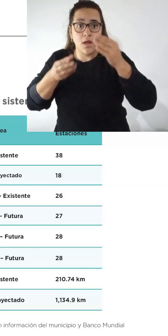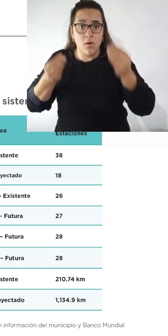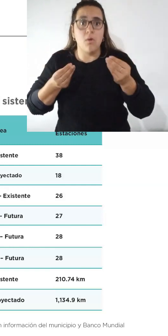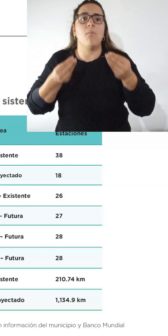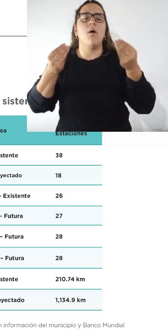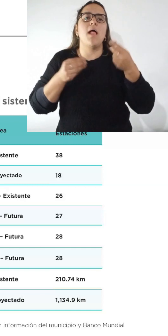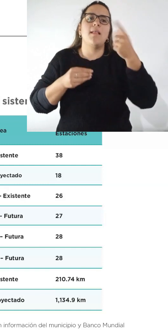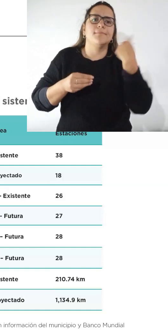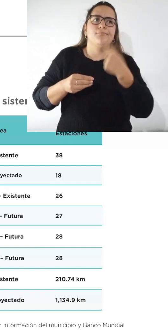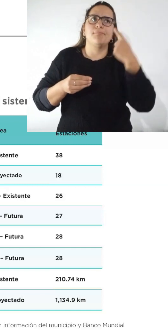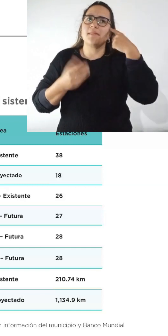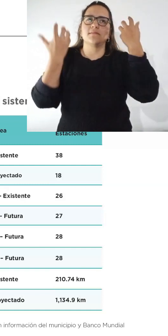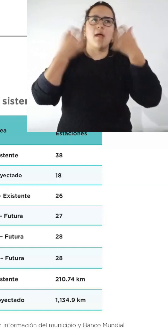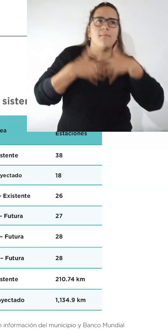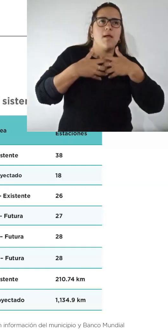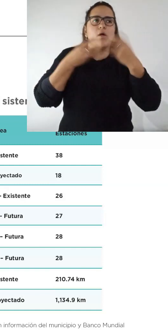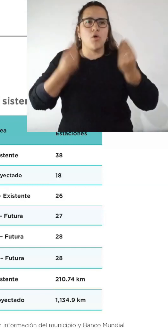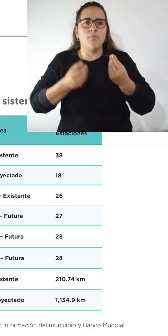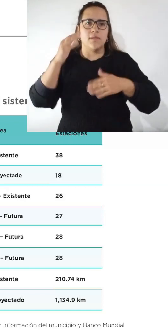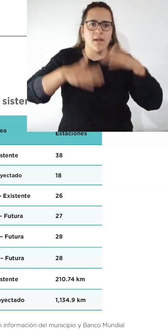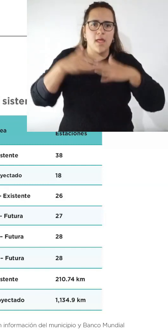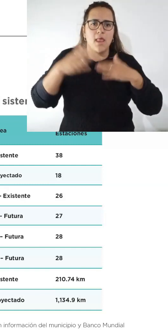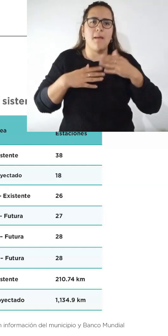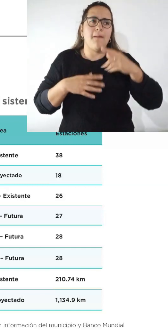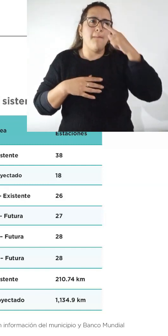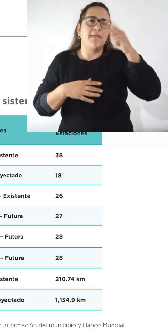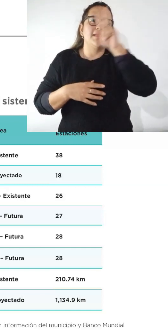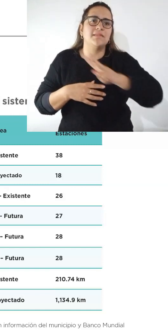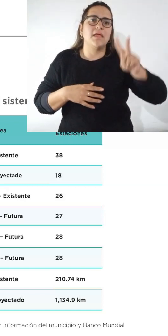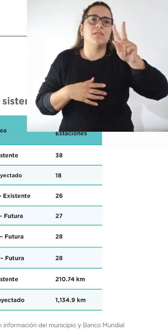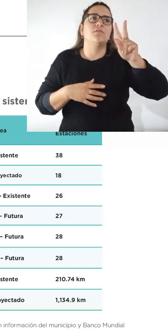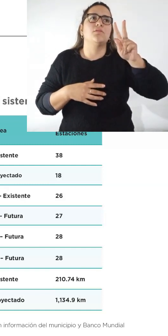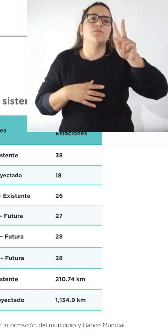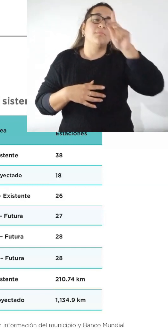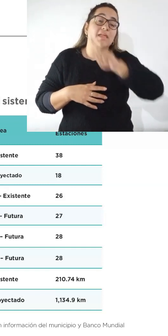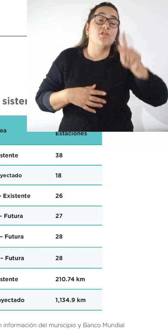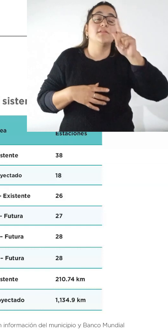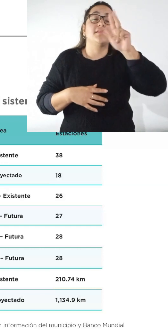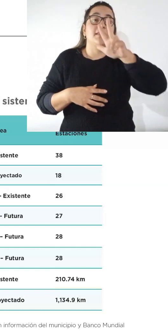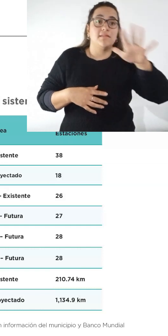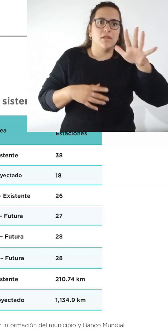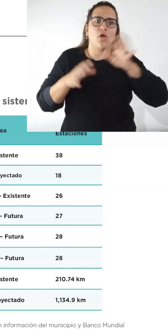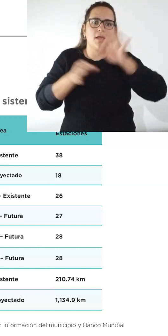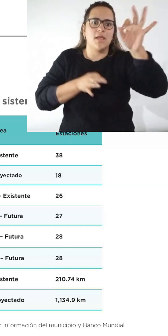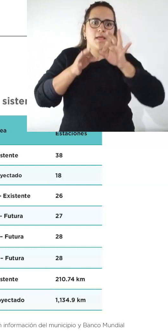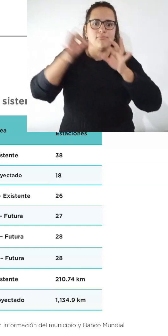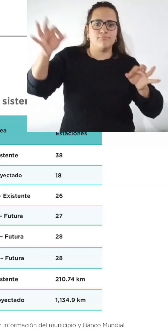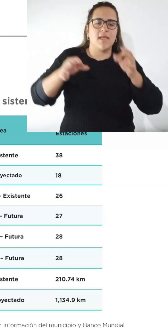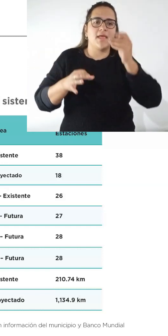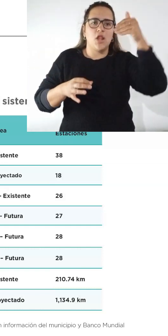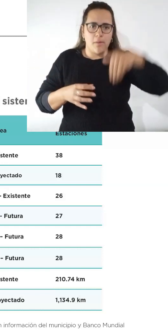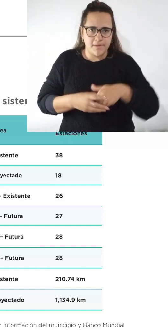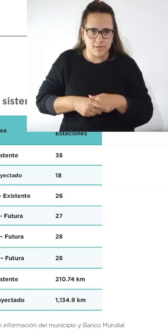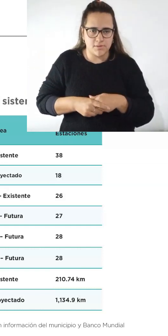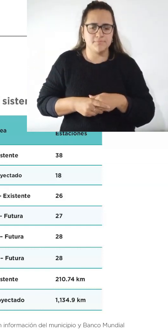futuras, para las cuales se planea construir alrededor de 1.135 kilómetros en toda